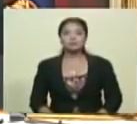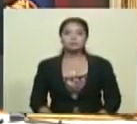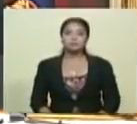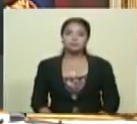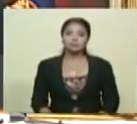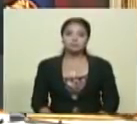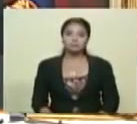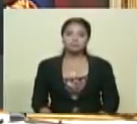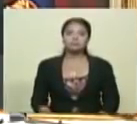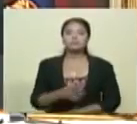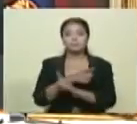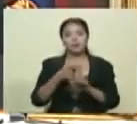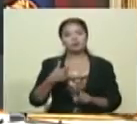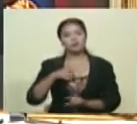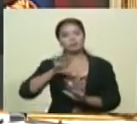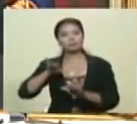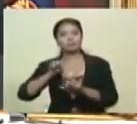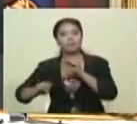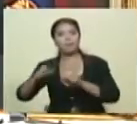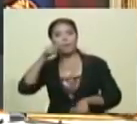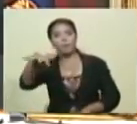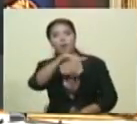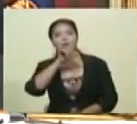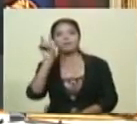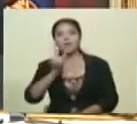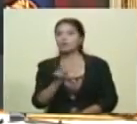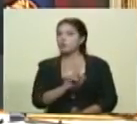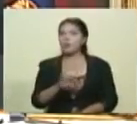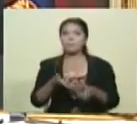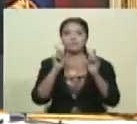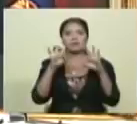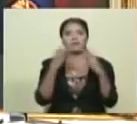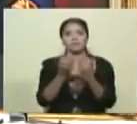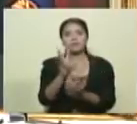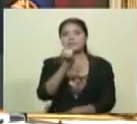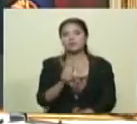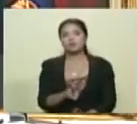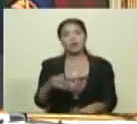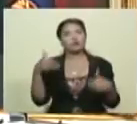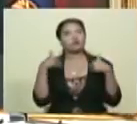Pero yo voy a defender al pueblo de Venezuela. Y no voy a permitir que la familia venezolana sufra por eso.